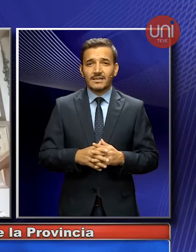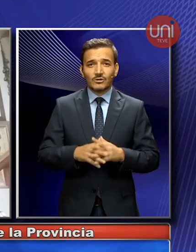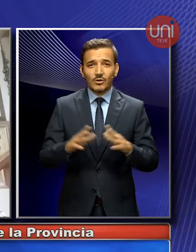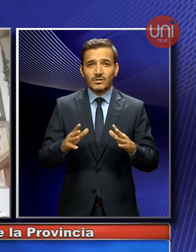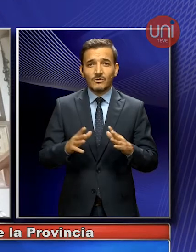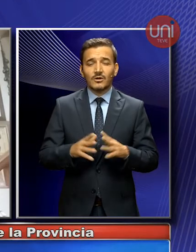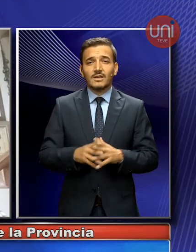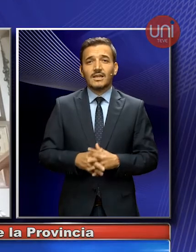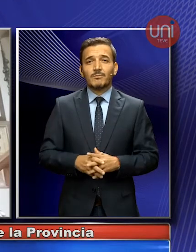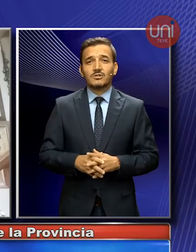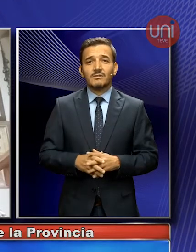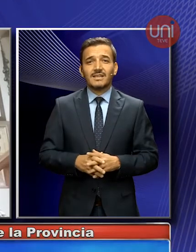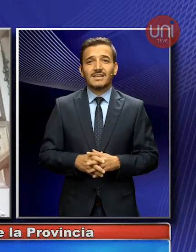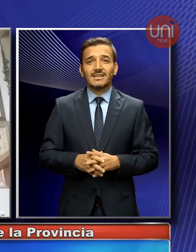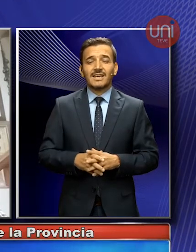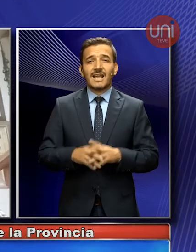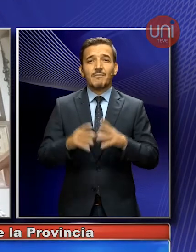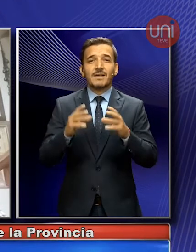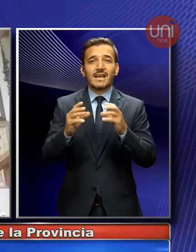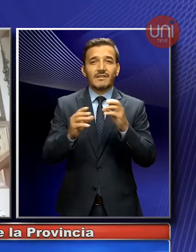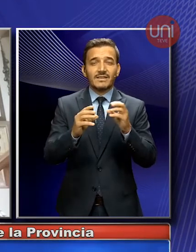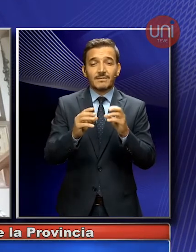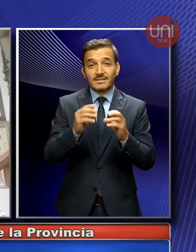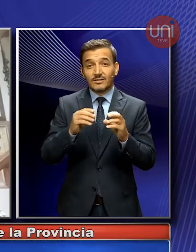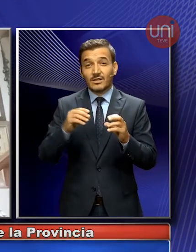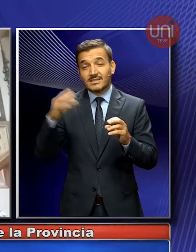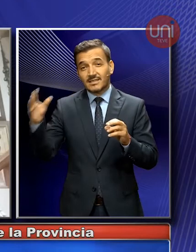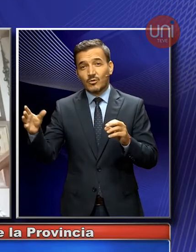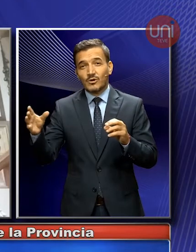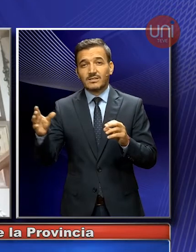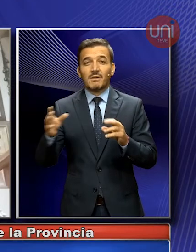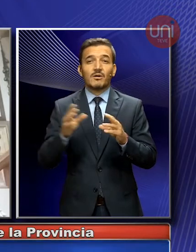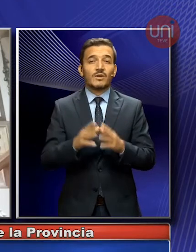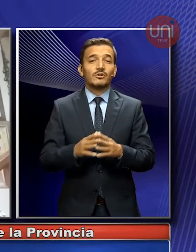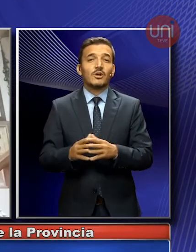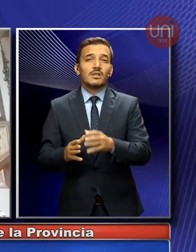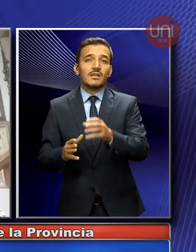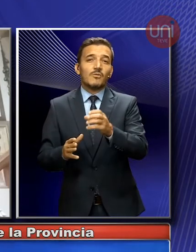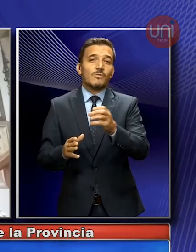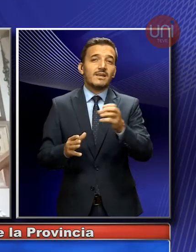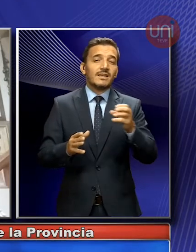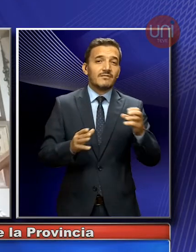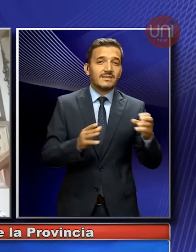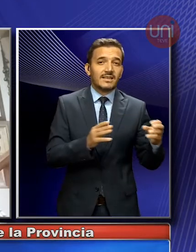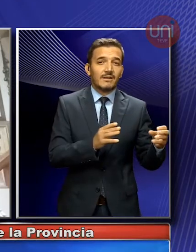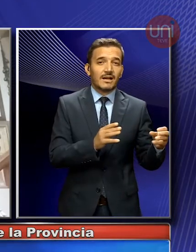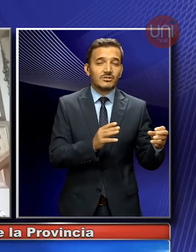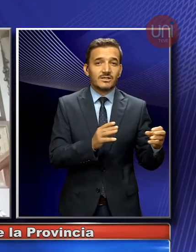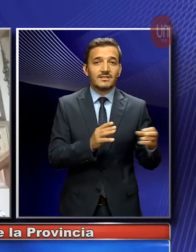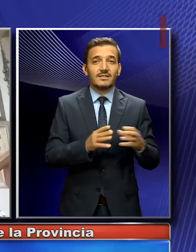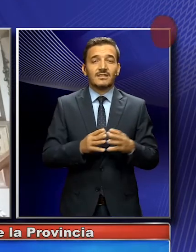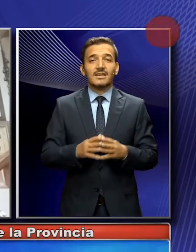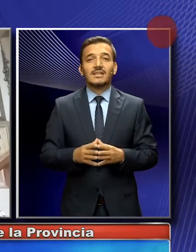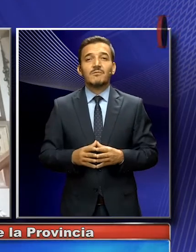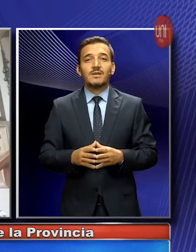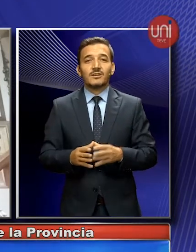es lo último, la posibilidad de cambiar la fecha, pensando que quizás en julio haya más vacunados, de mover la fecha de las vacaciones